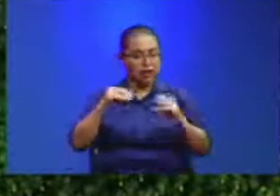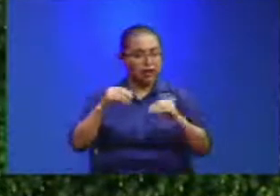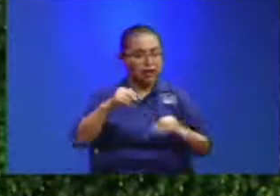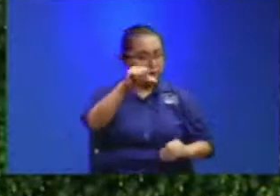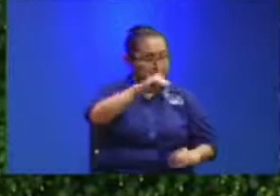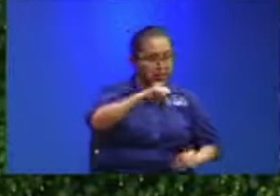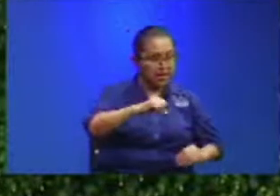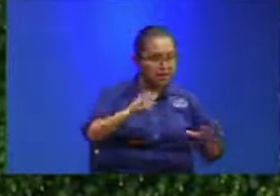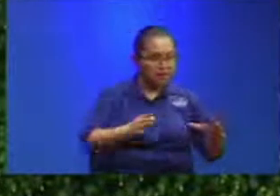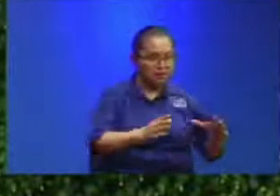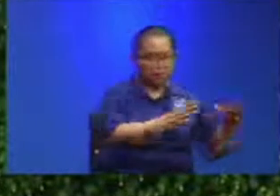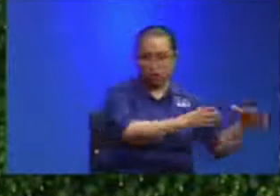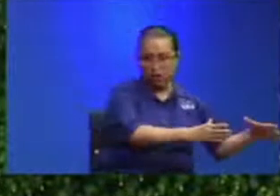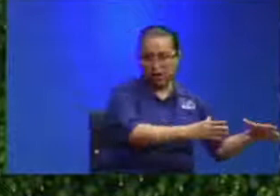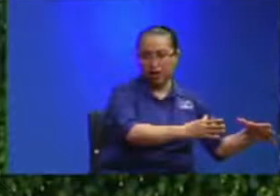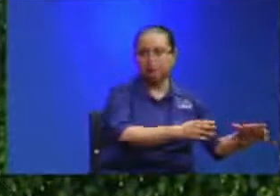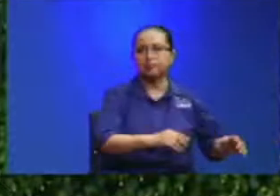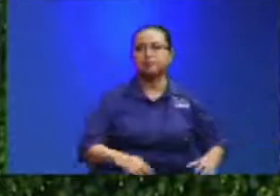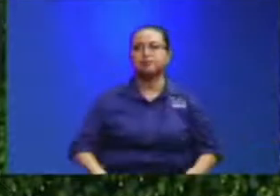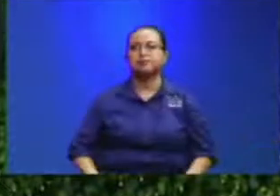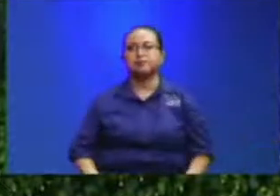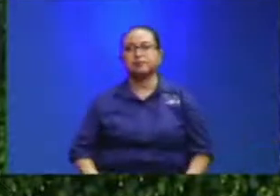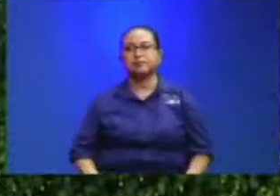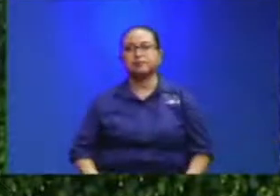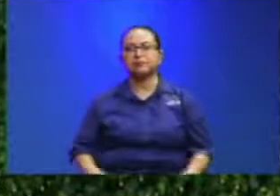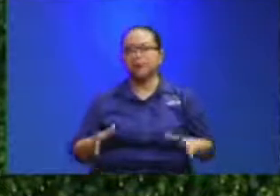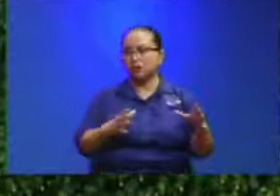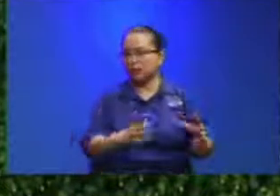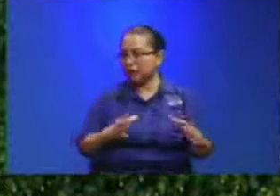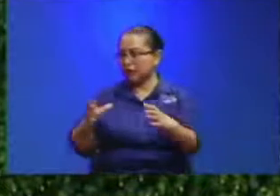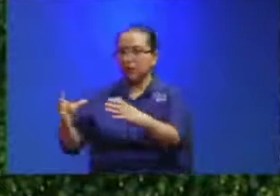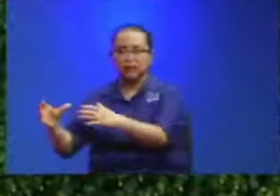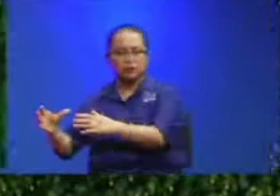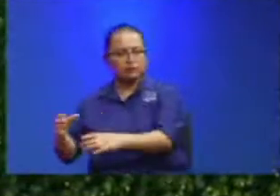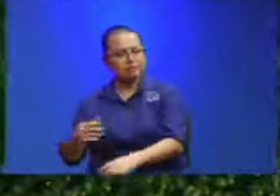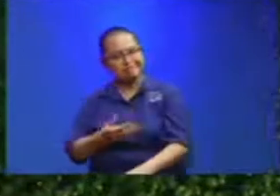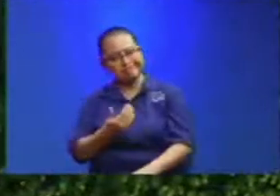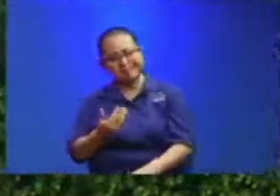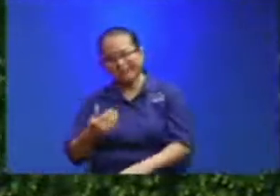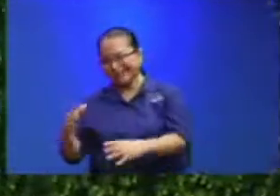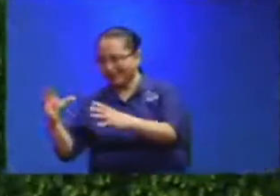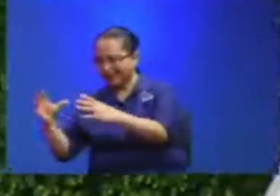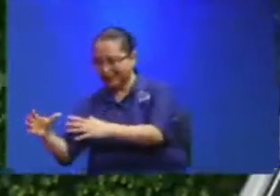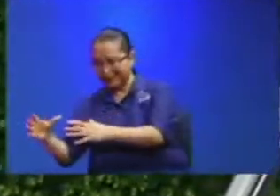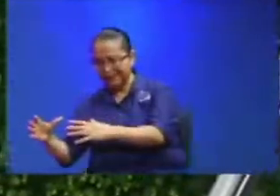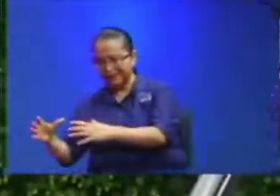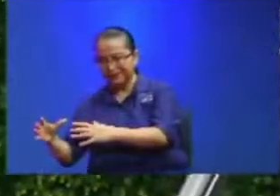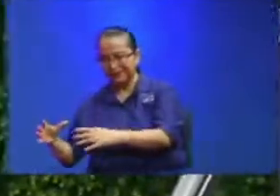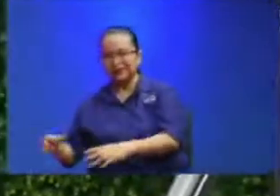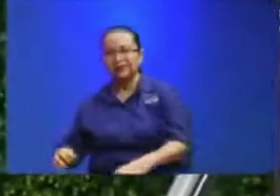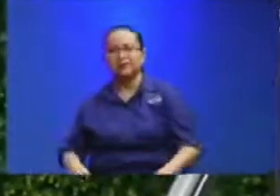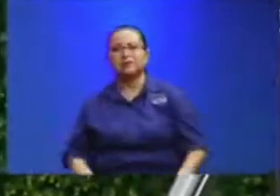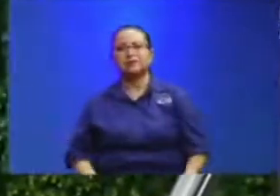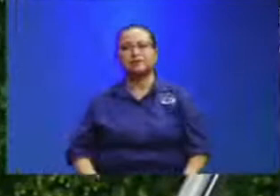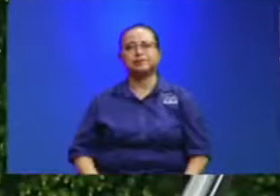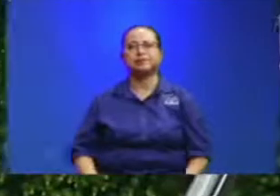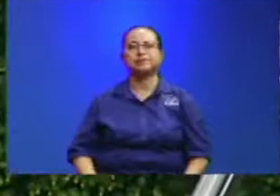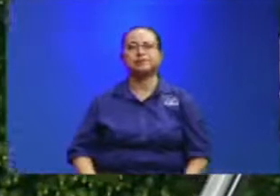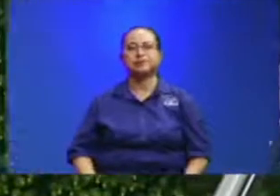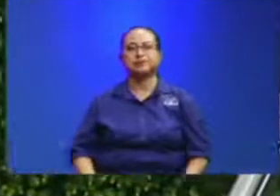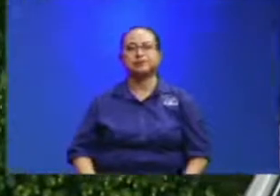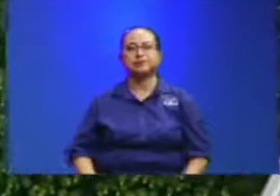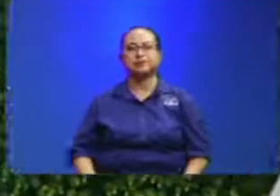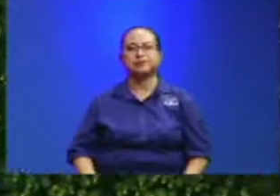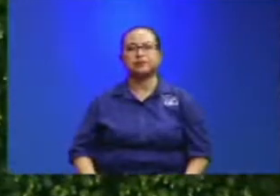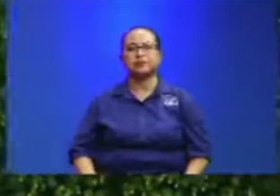llevarán sobre sí el peso de la maldición pero entonces mejor vengan de mucha para que no hacer pecar a estos se lo digo por un lado ok